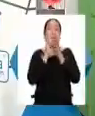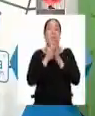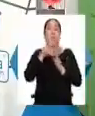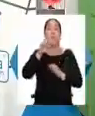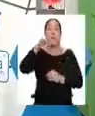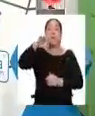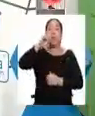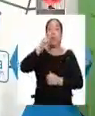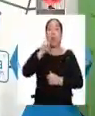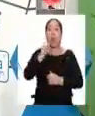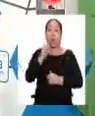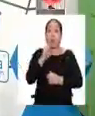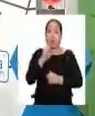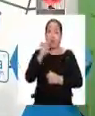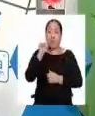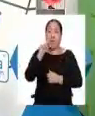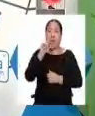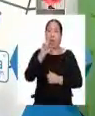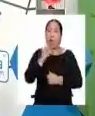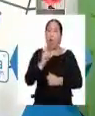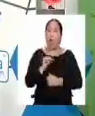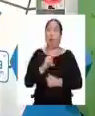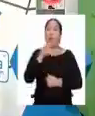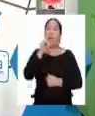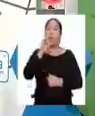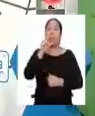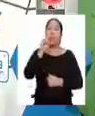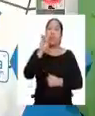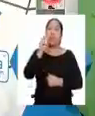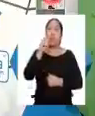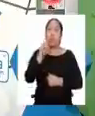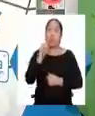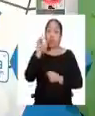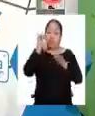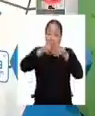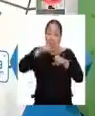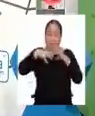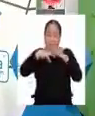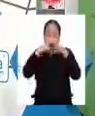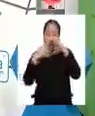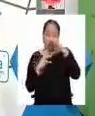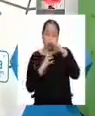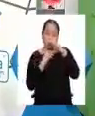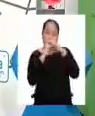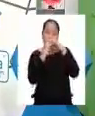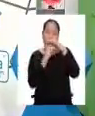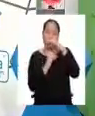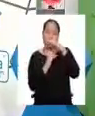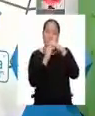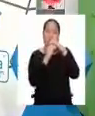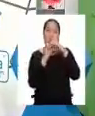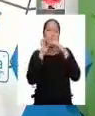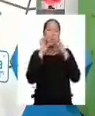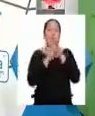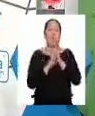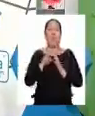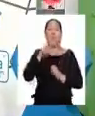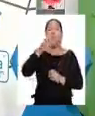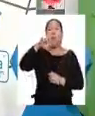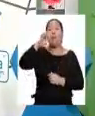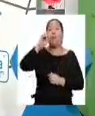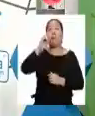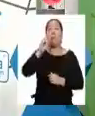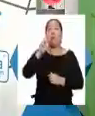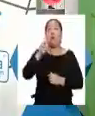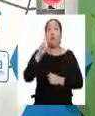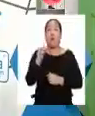carbono. Estos dos son los principales causantes del efecto invernadero. Exacto. Por ejemplo, el vapor de agua se produce de